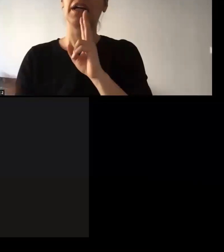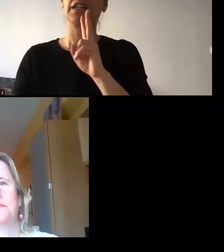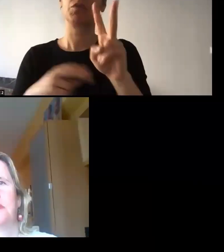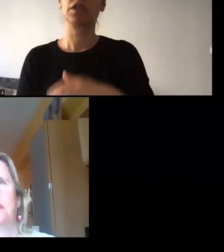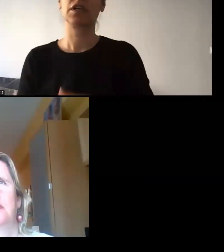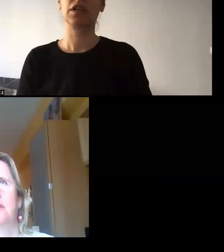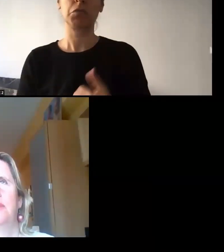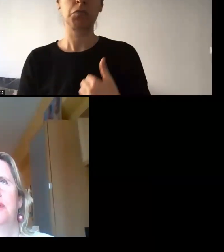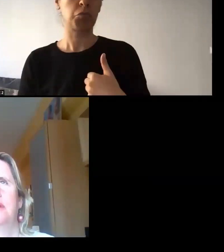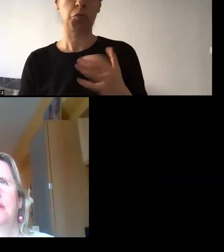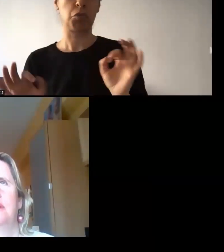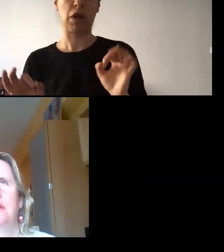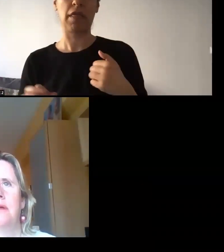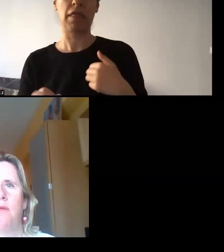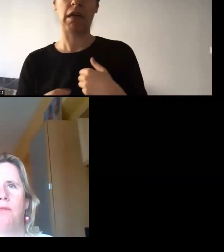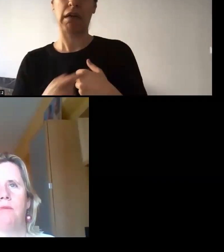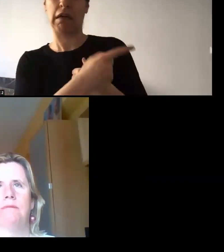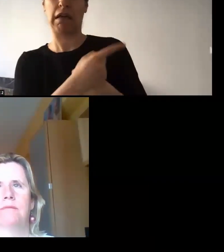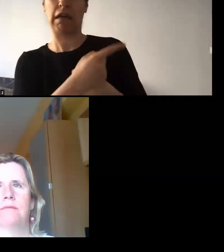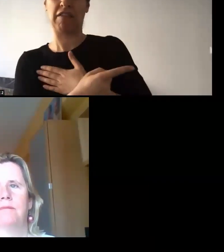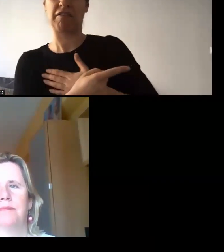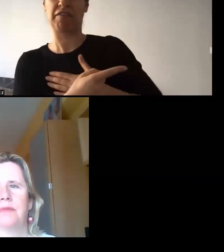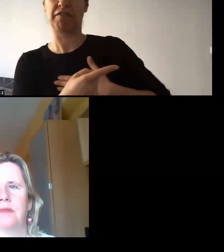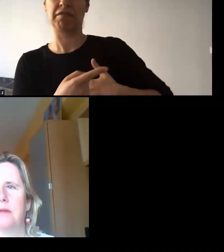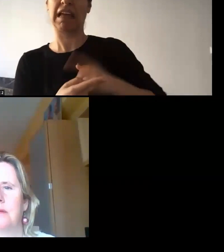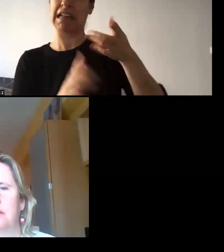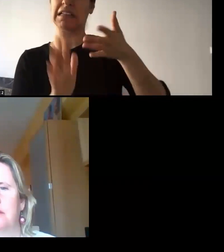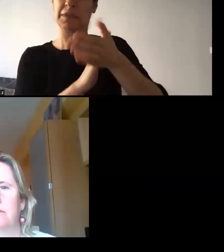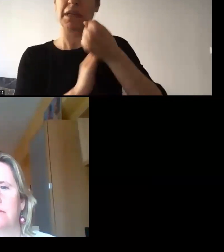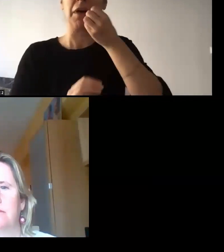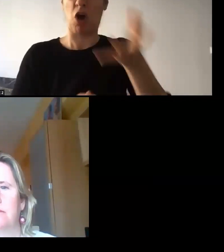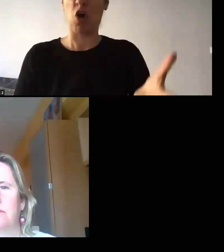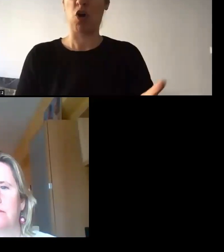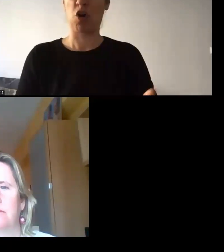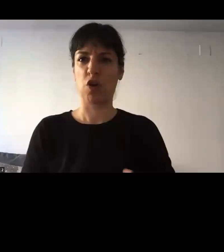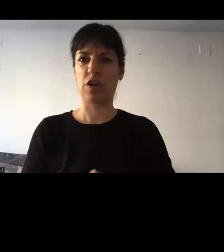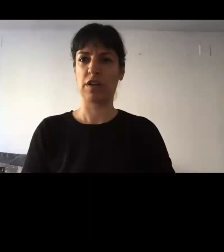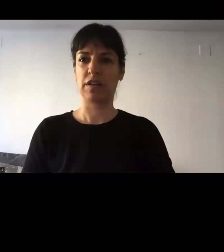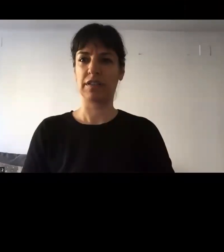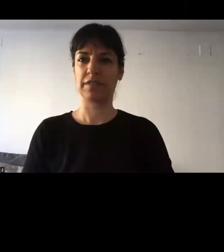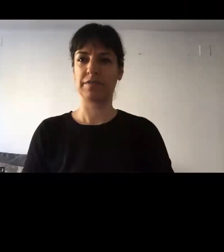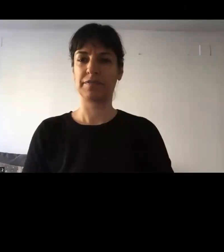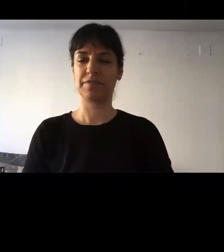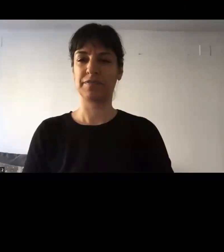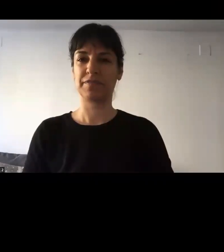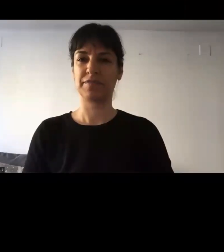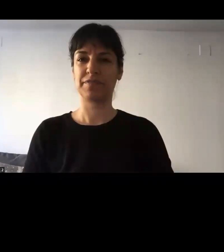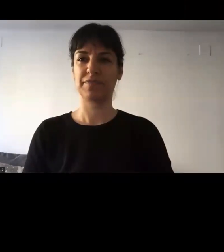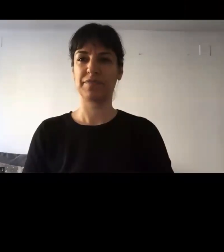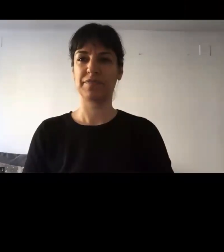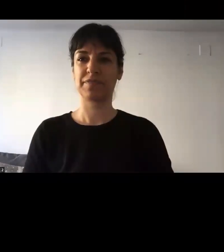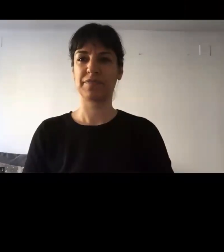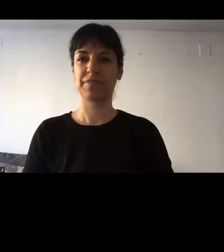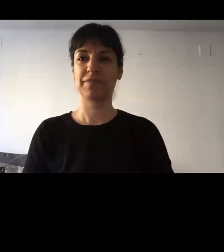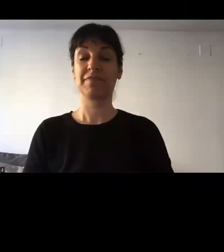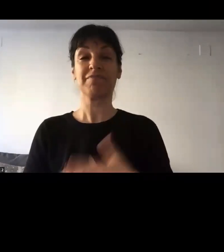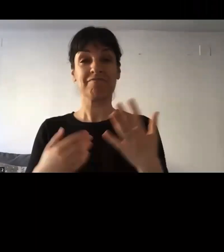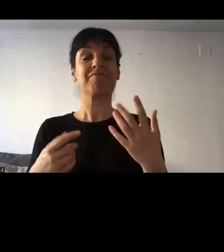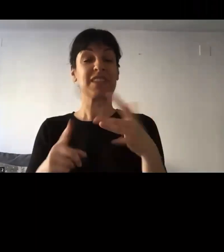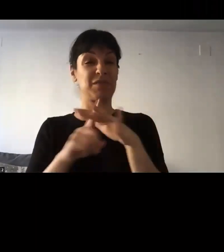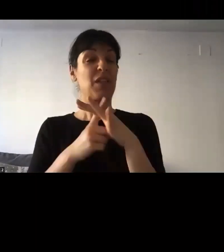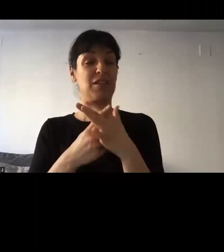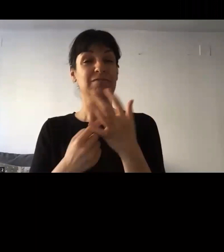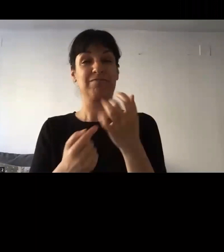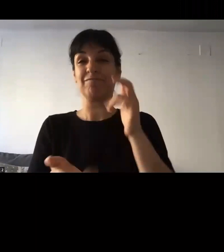es él y no yo, por lo que creo que él se lo podrá explicar mejor. Entonces, bueno, sí que es cierto que este tipo de cosas suceden y